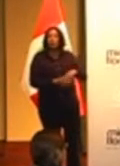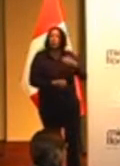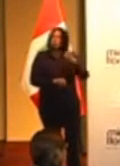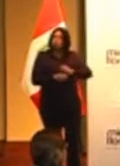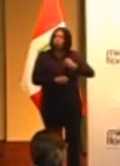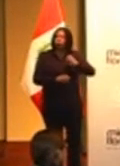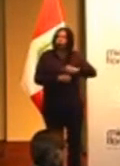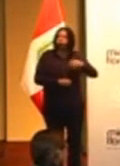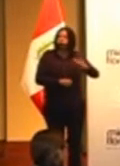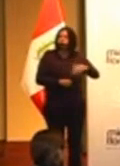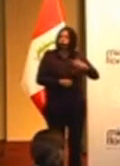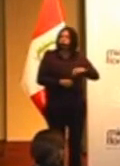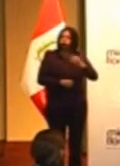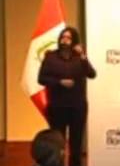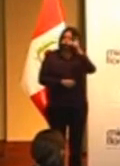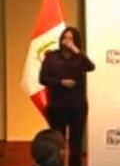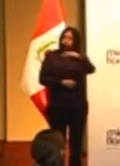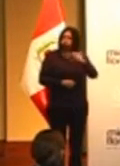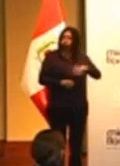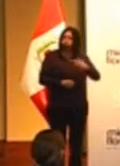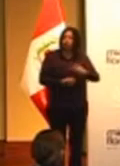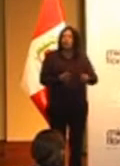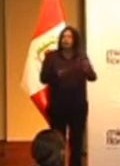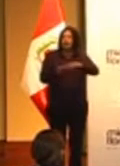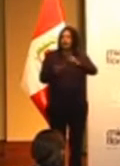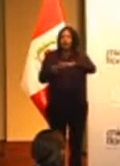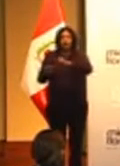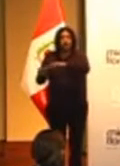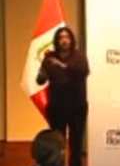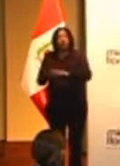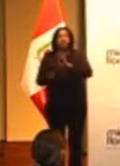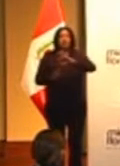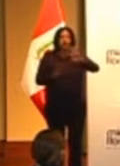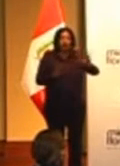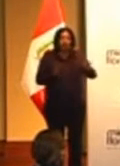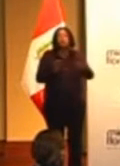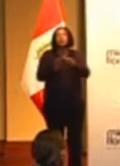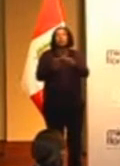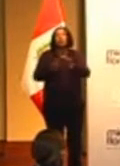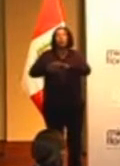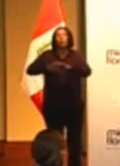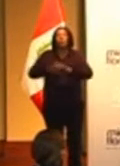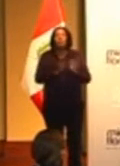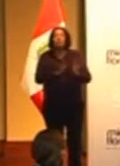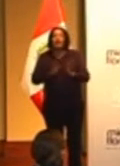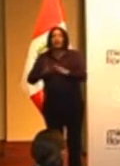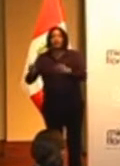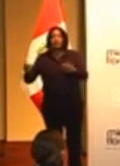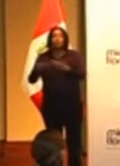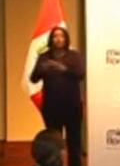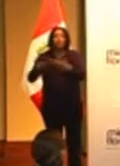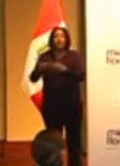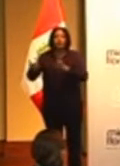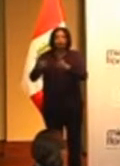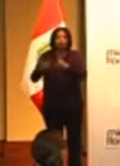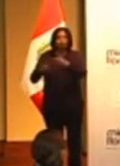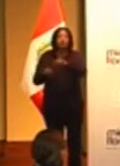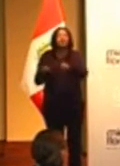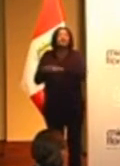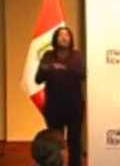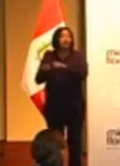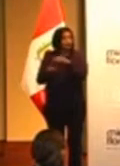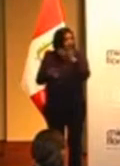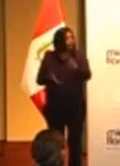y participativo además, viene de todas maneras complementado con un plan de movilidad urbana, que